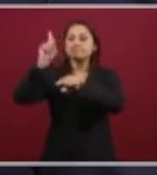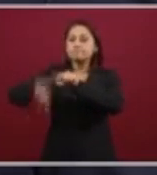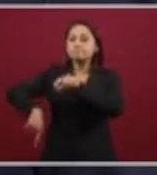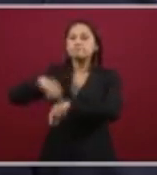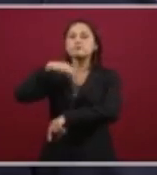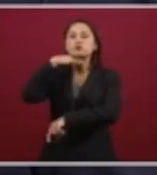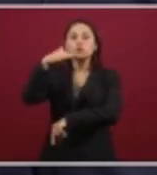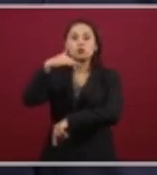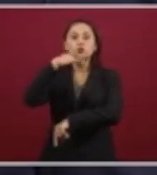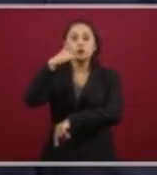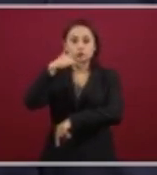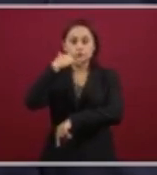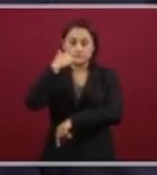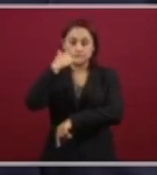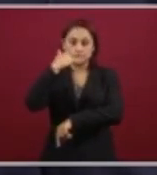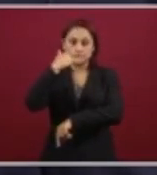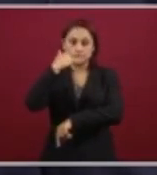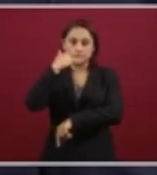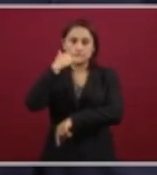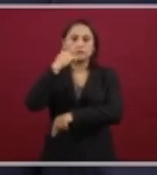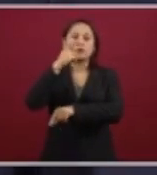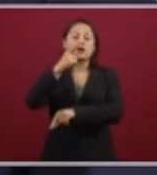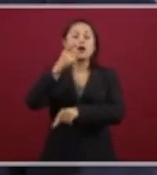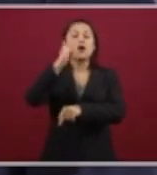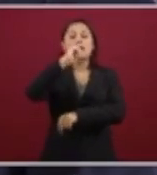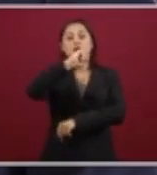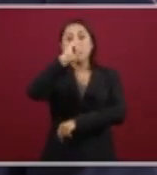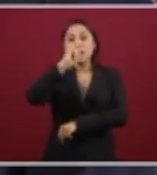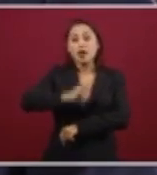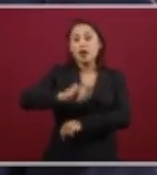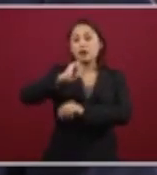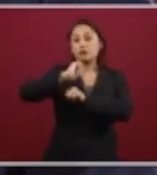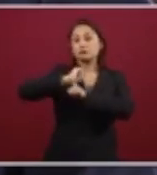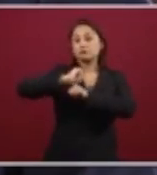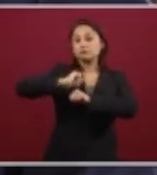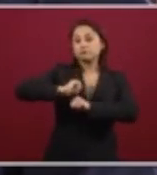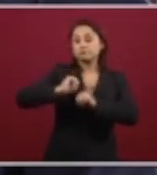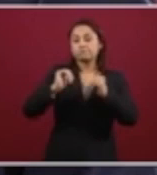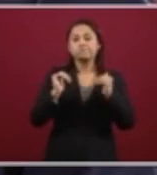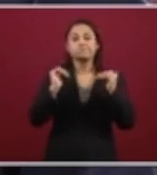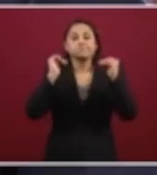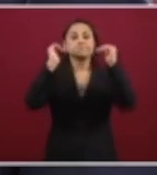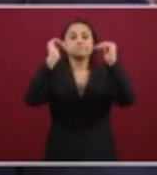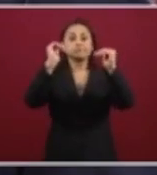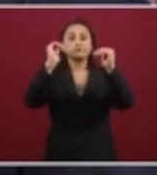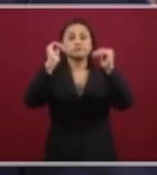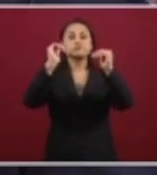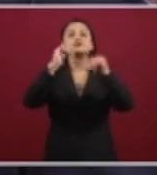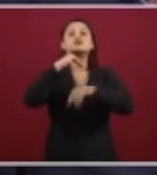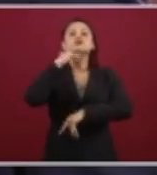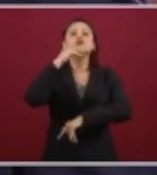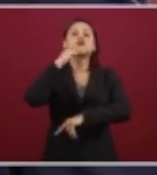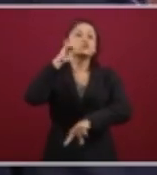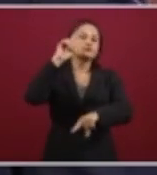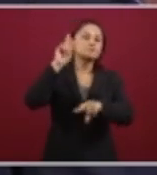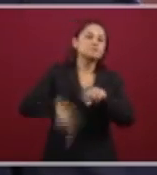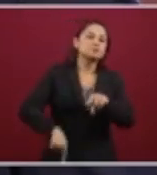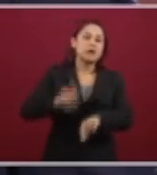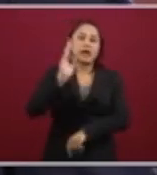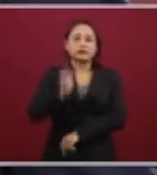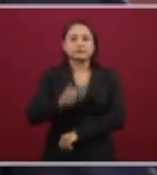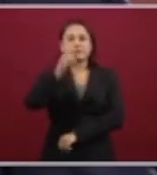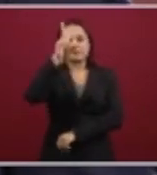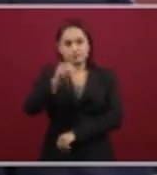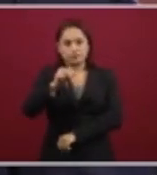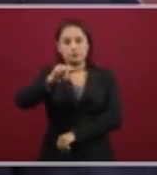corrupción arriba para que no haya corrupción en ningún